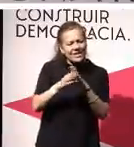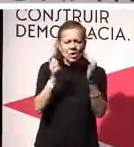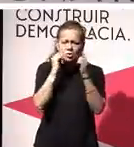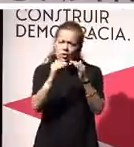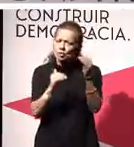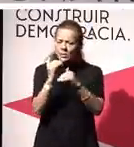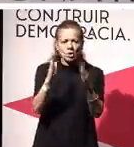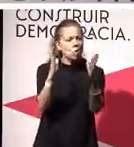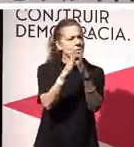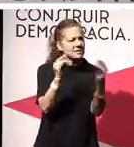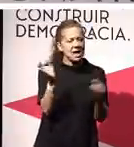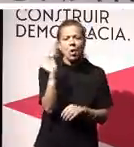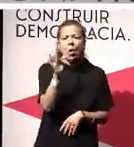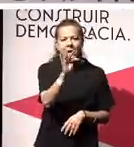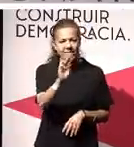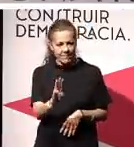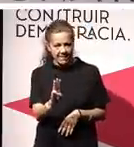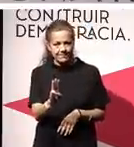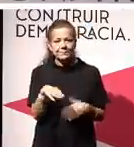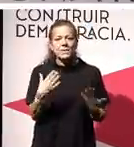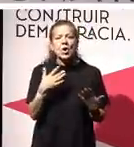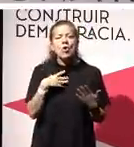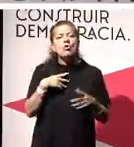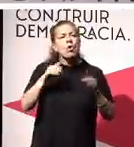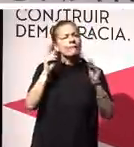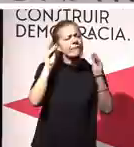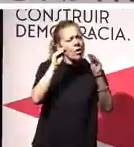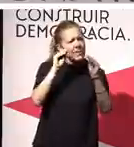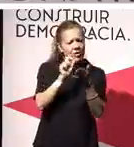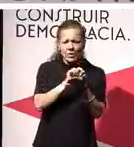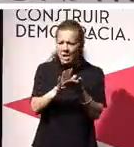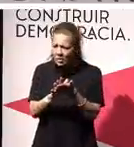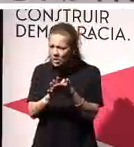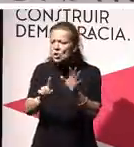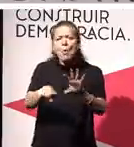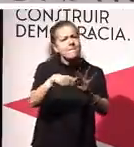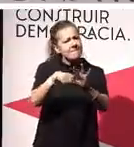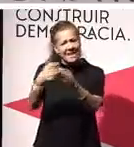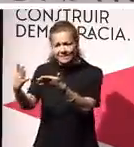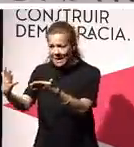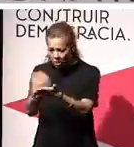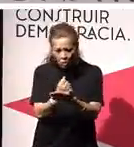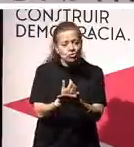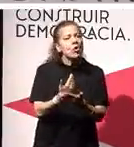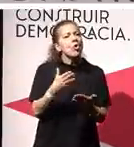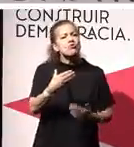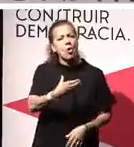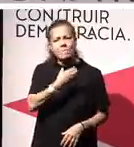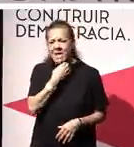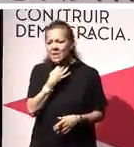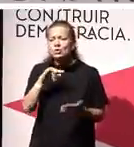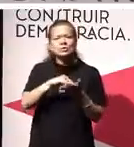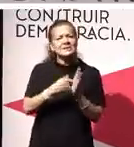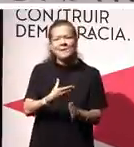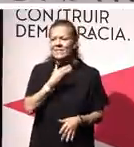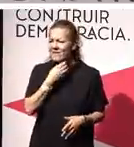ya sean universitarios o de FP, con formación gratuita, con plazas suficientes, con becas, con un buen sistema de becas y